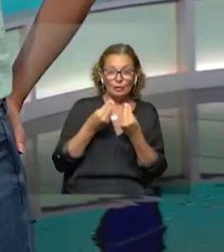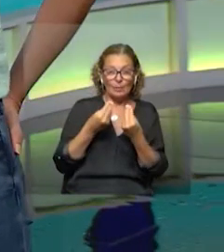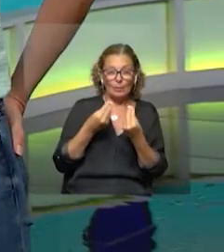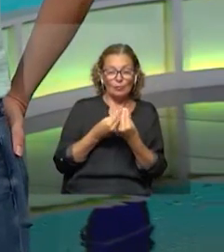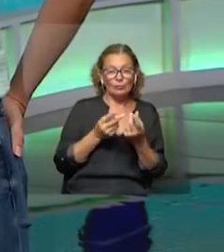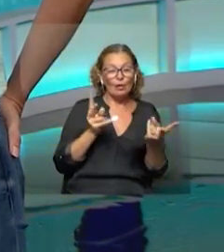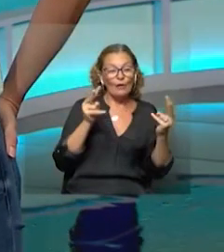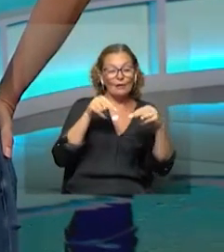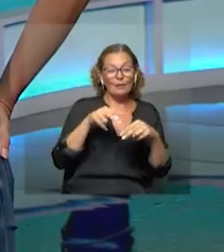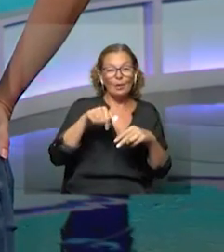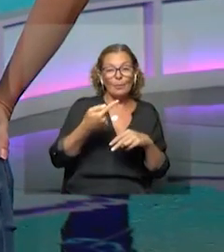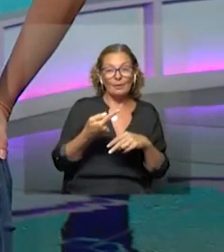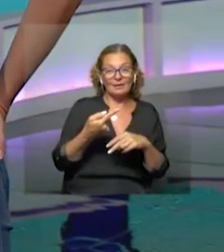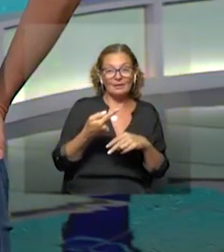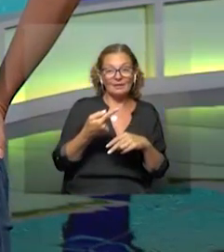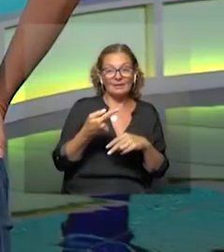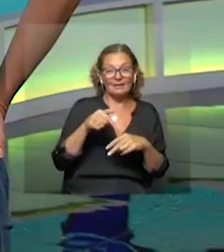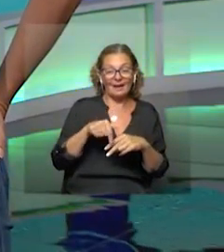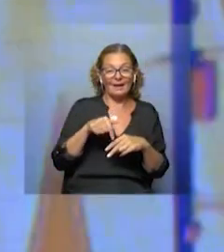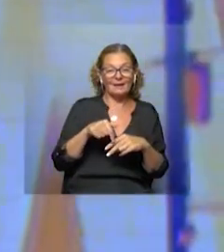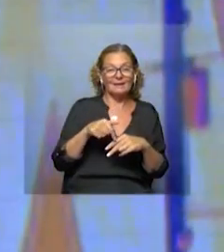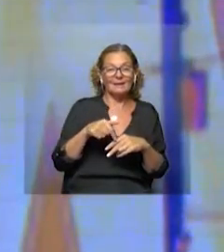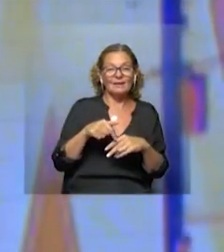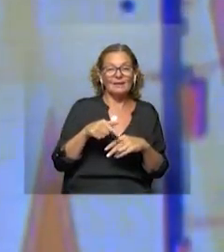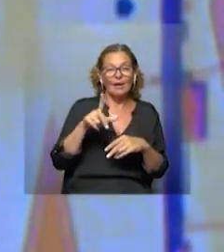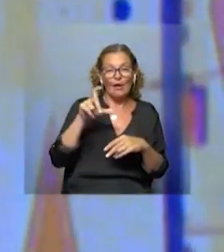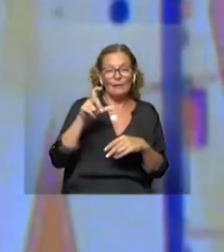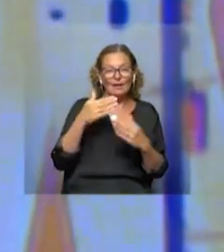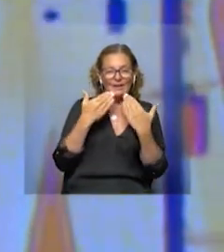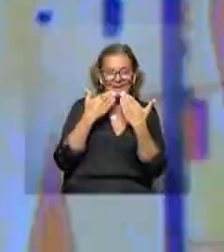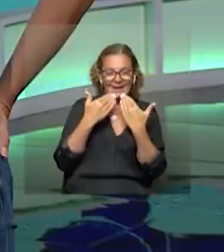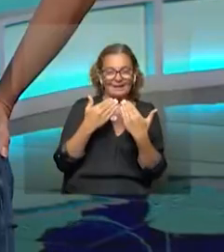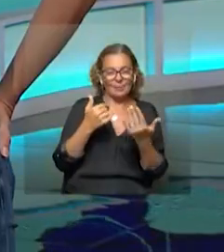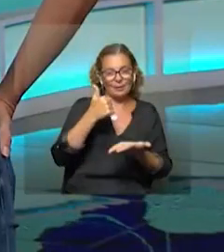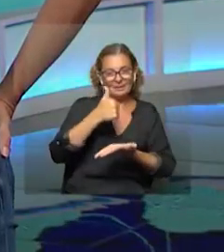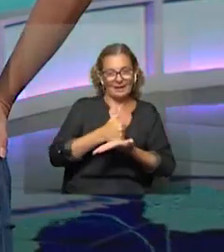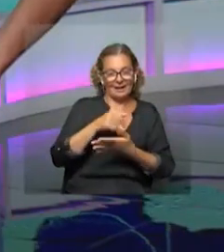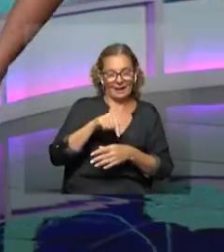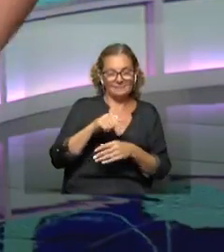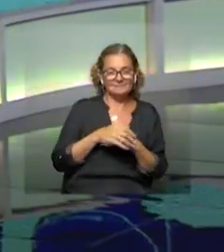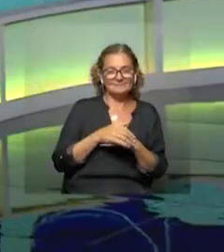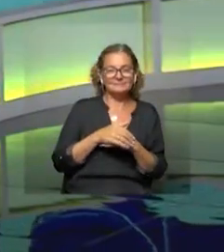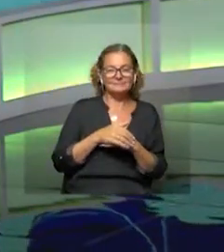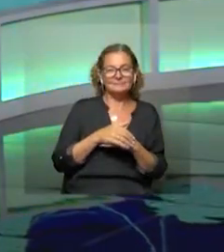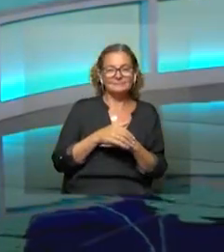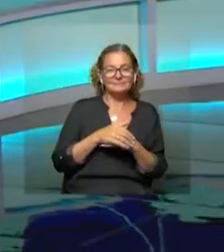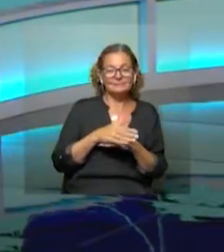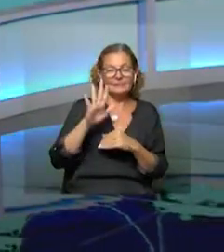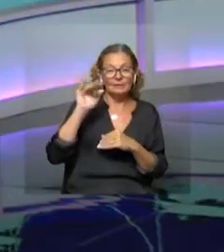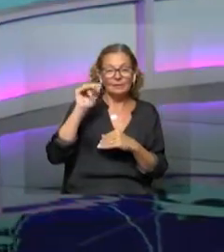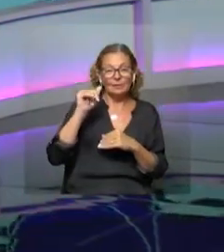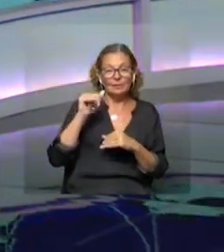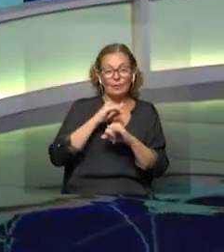y bueno los veremos acá cuando estén en el cojín de acá totalmente Muchísimas gracias gracias por haber estado acá arriba bueno